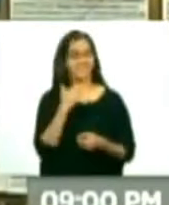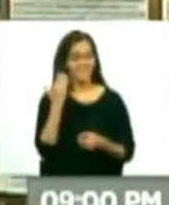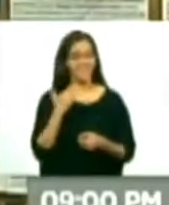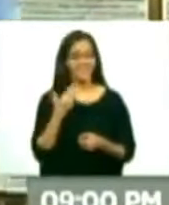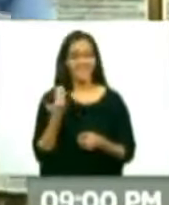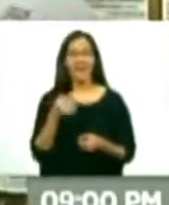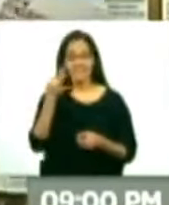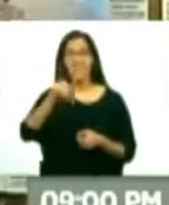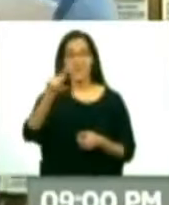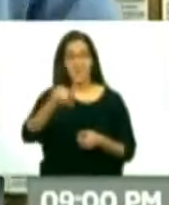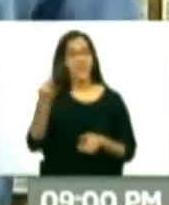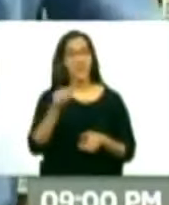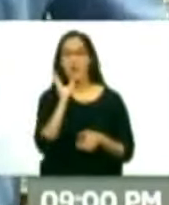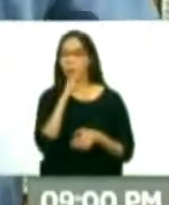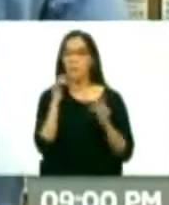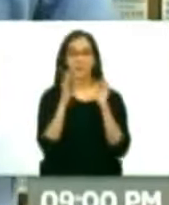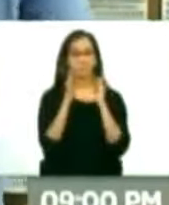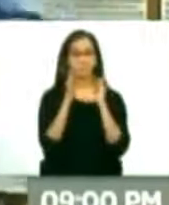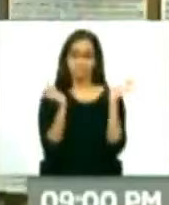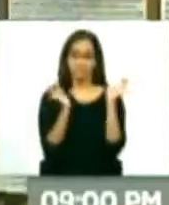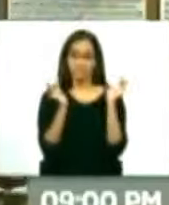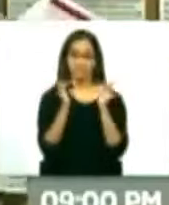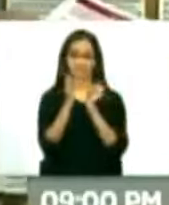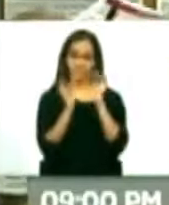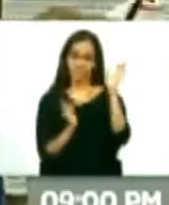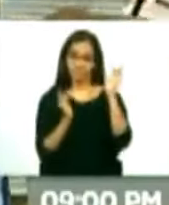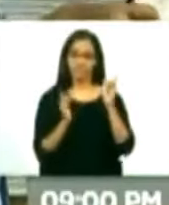Ahí sí es verdad que no va a haber conexión a internet ni nada.